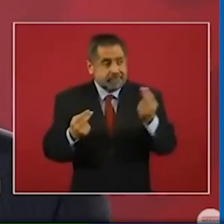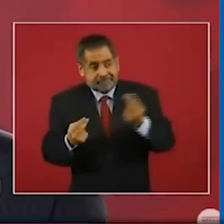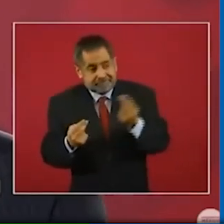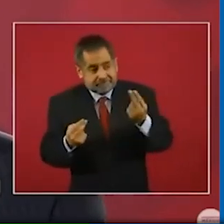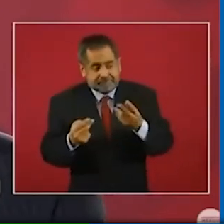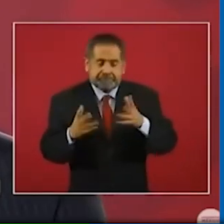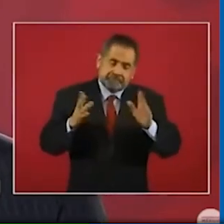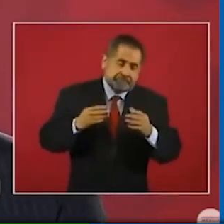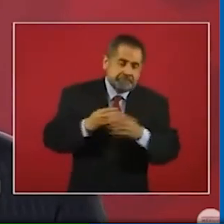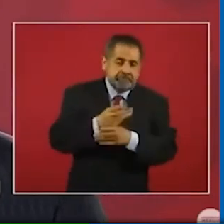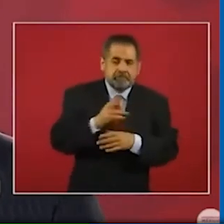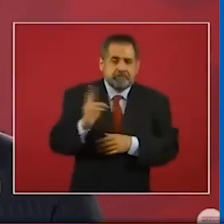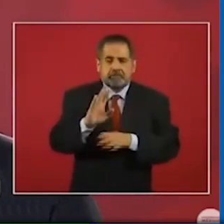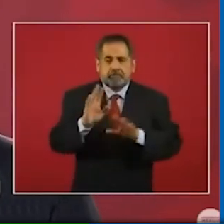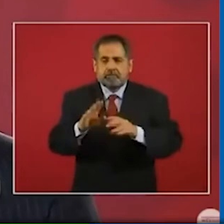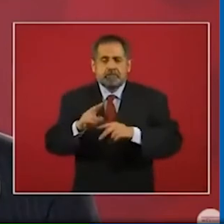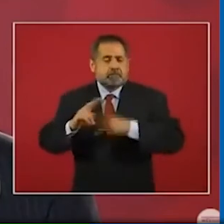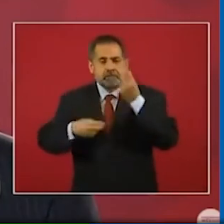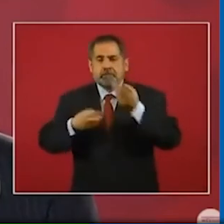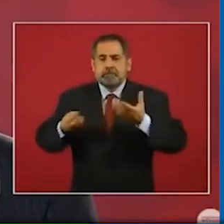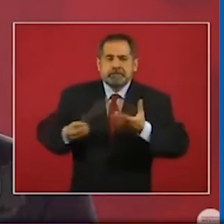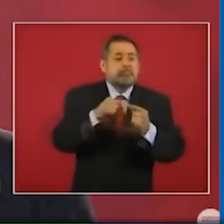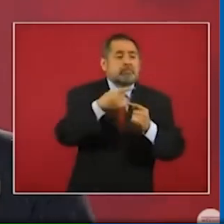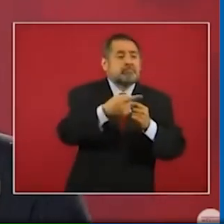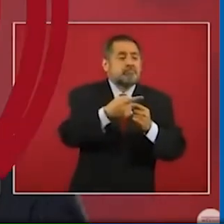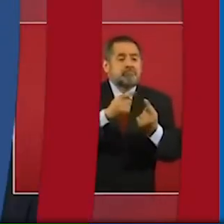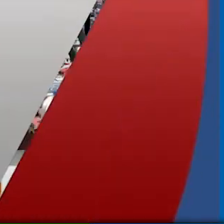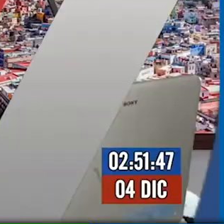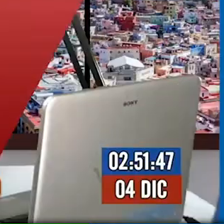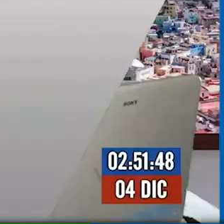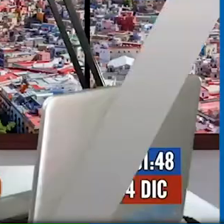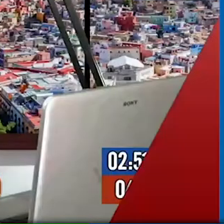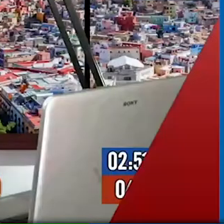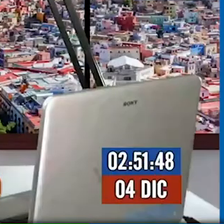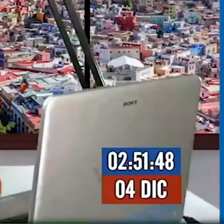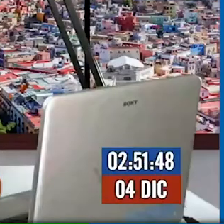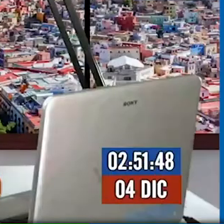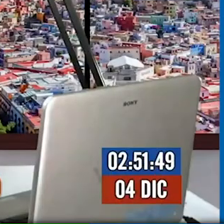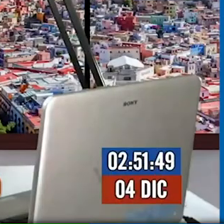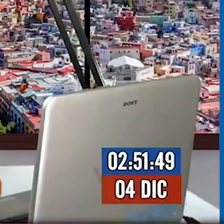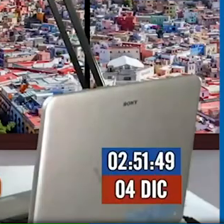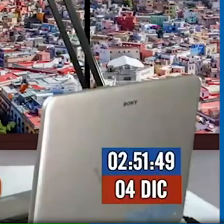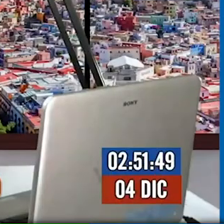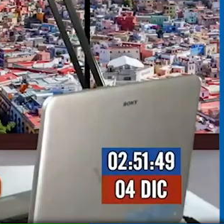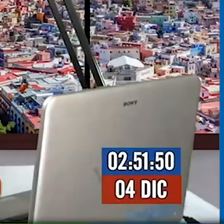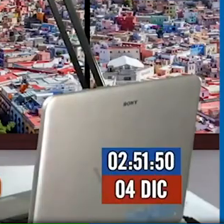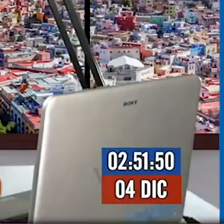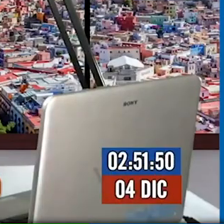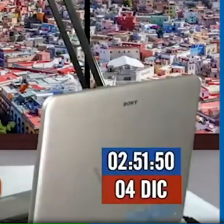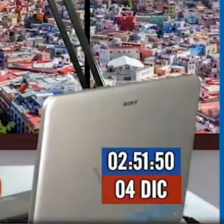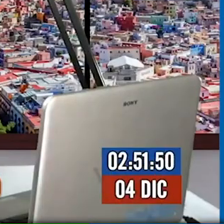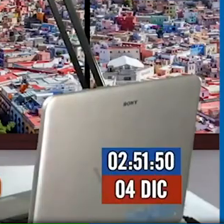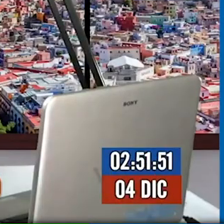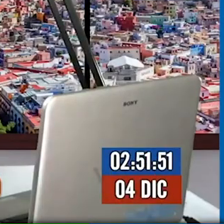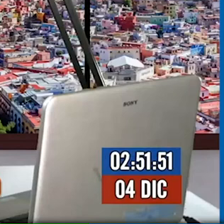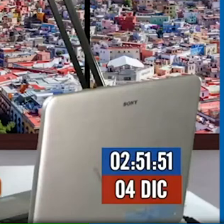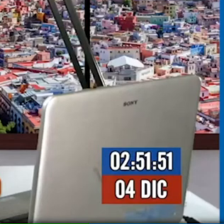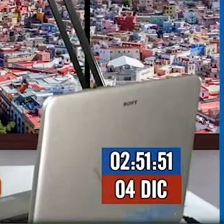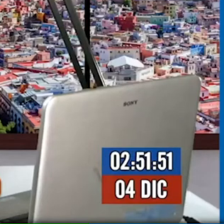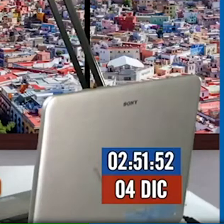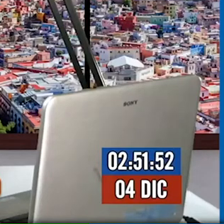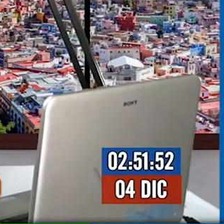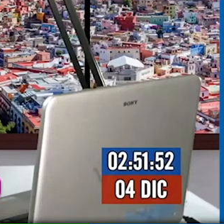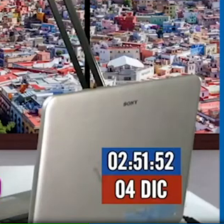salir de casa hay que reflexionar si esto es necesario. Lo segundo es una perspectiva... Bueno, ahí está. Esa es la